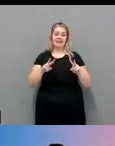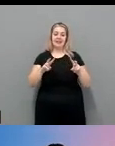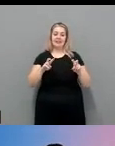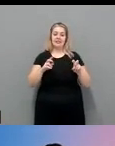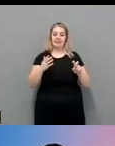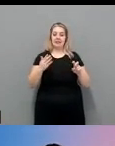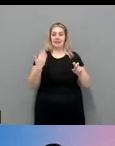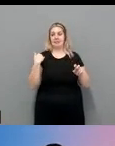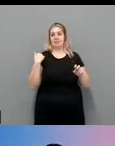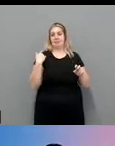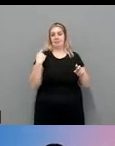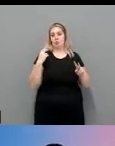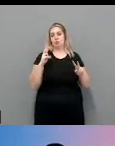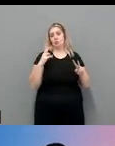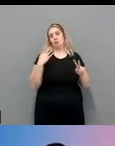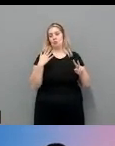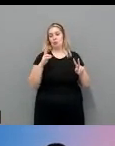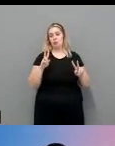relativamente nueva